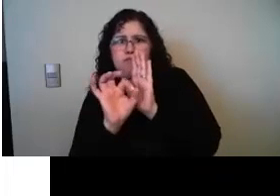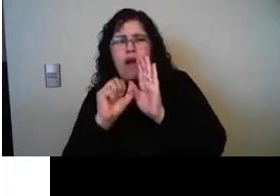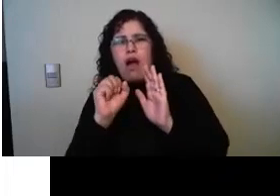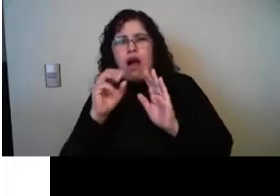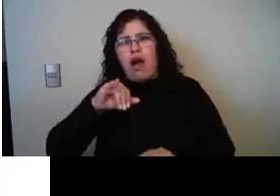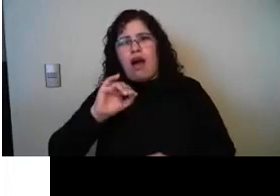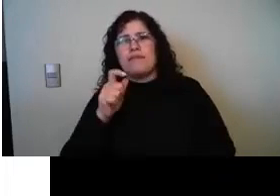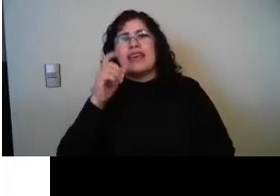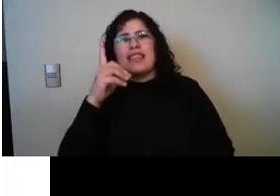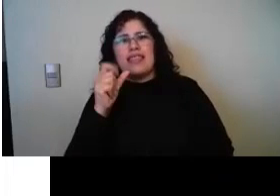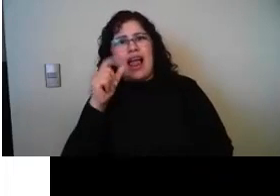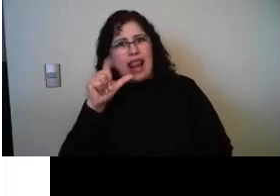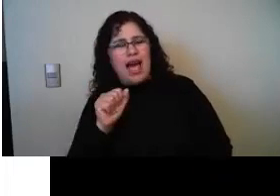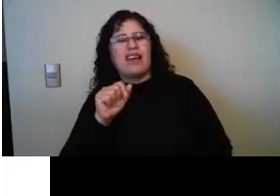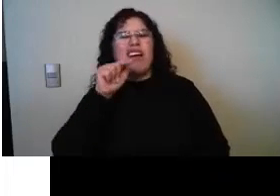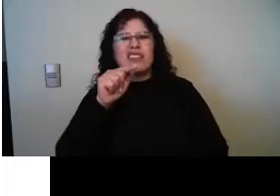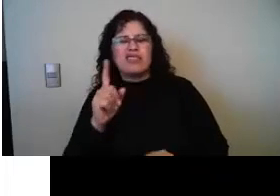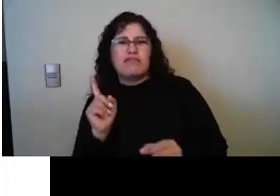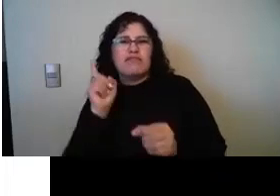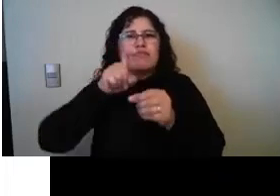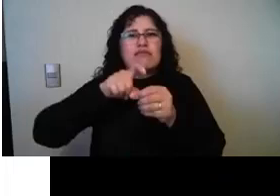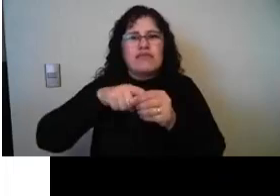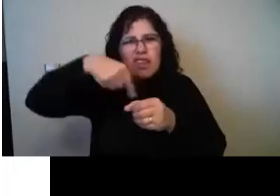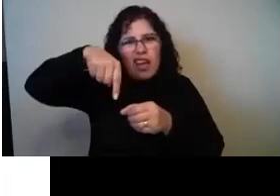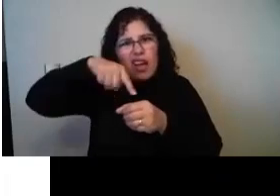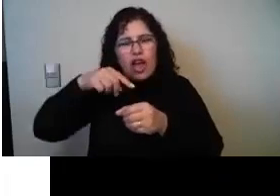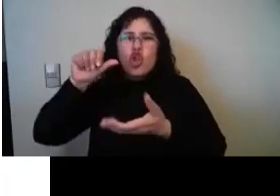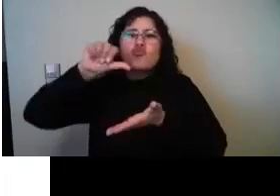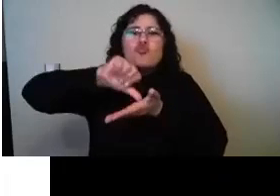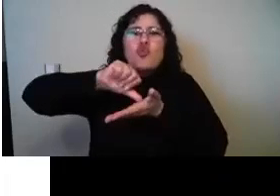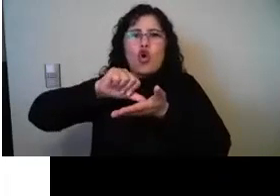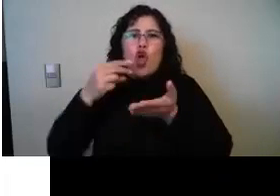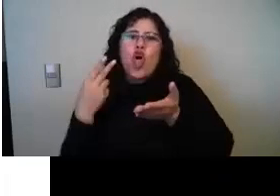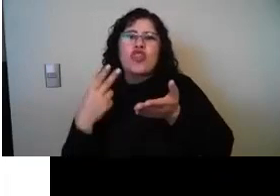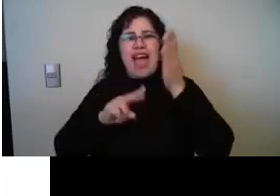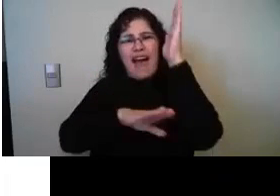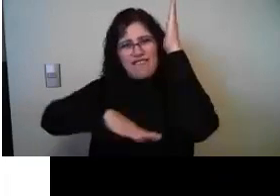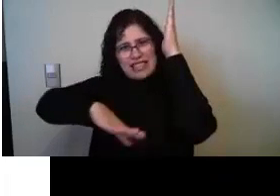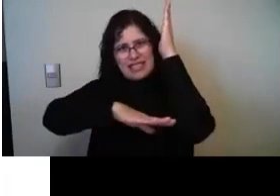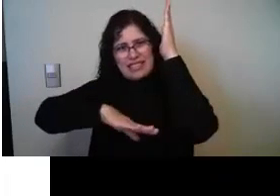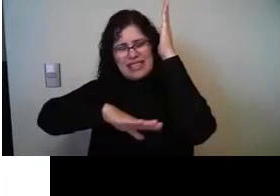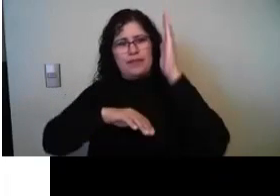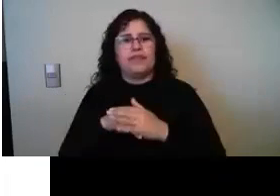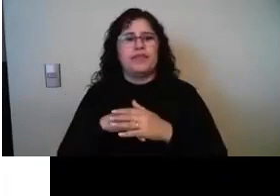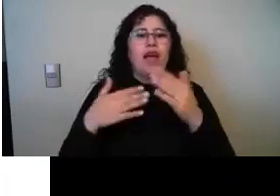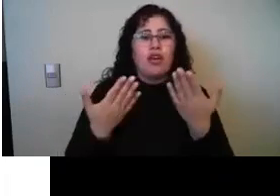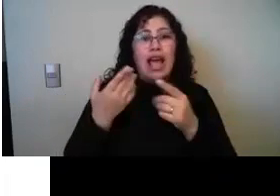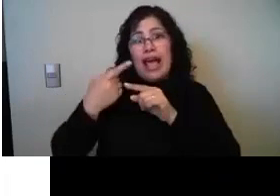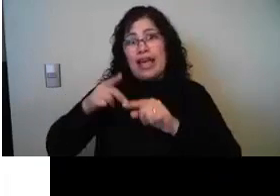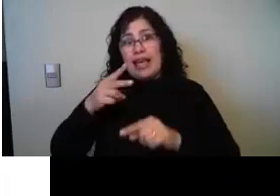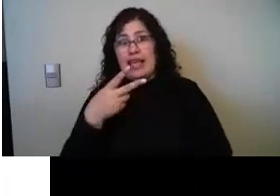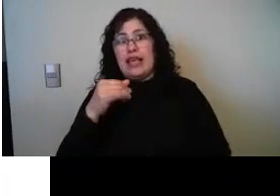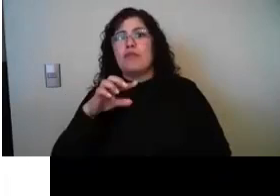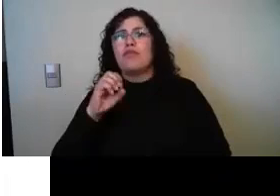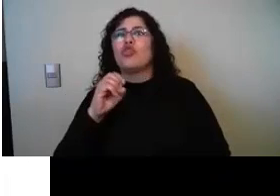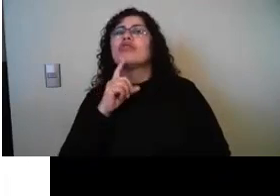núcleos de la base. El hipotálamo forma parte del diencéfalo, y habíamos visto en la clase